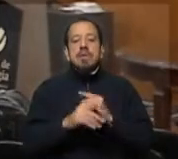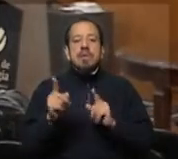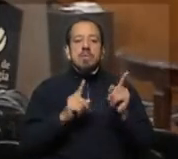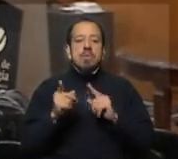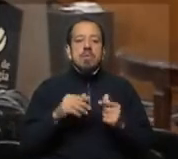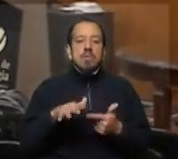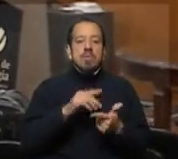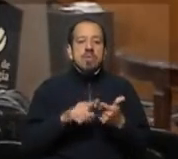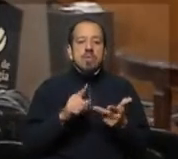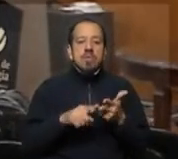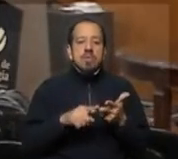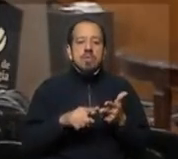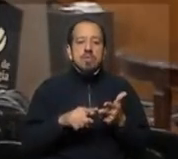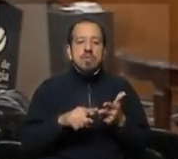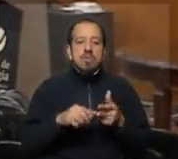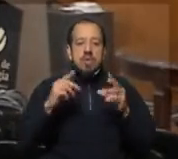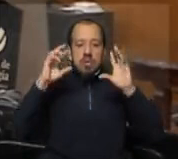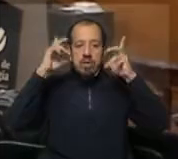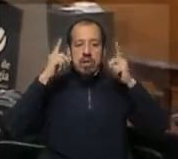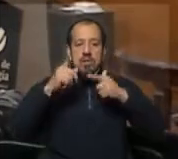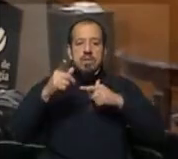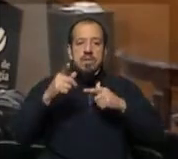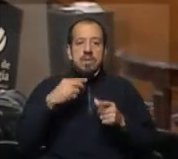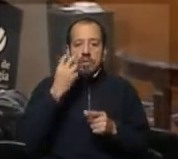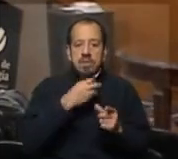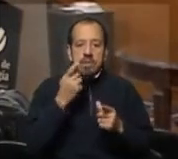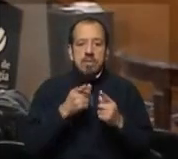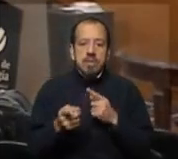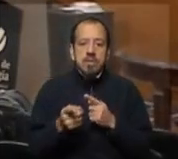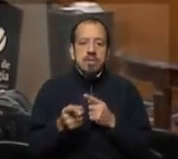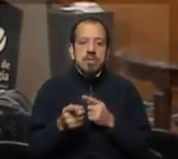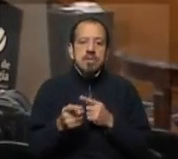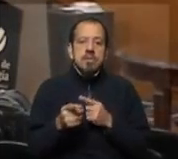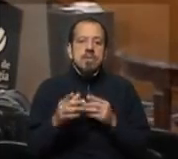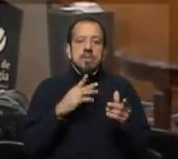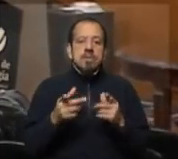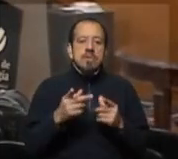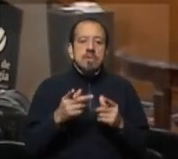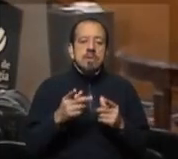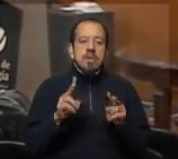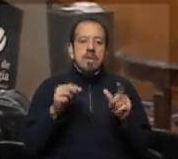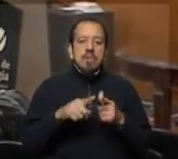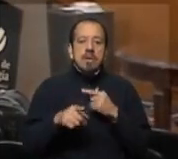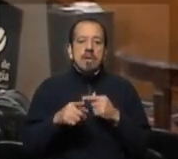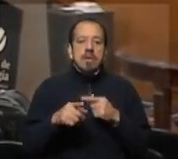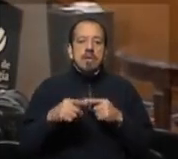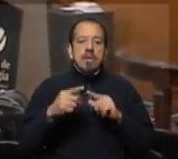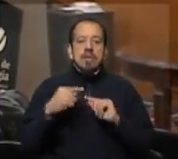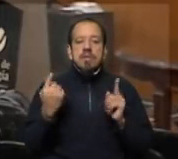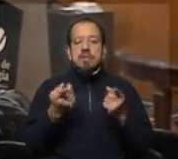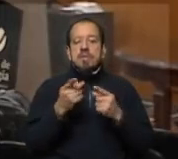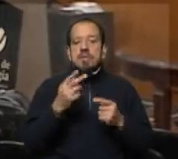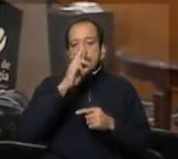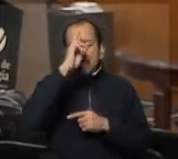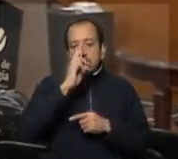lugares, la violencia verbal, psicológica, ¿no? El insulto racista, y a su vez después determinadas cuestiones que se